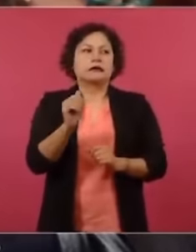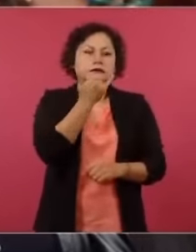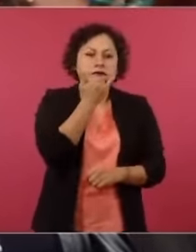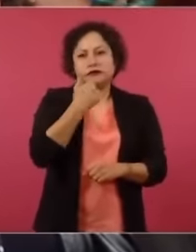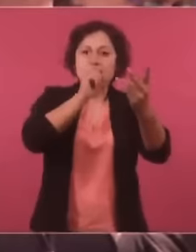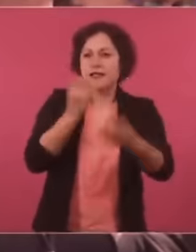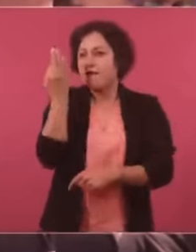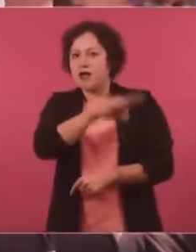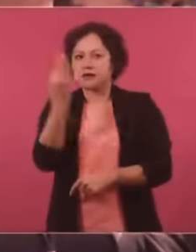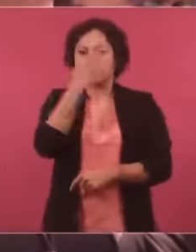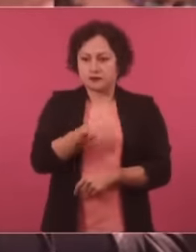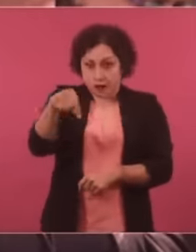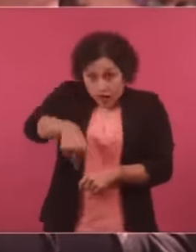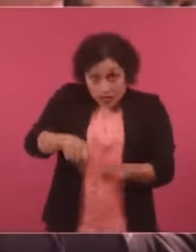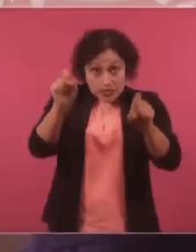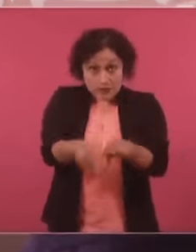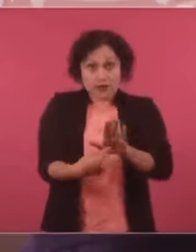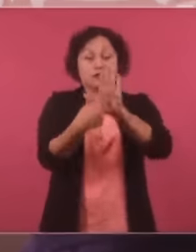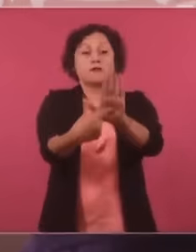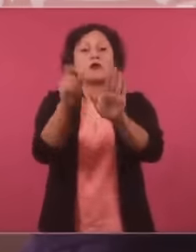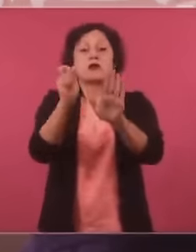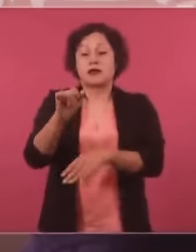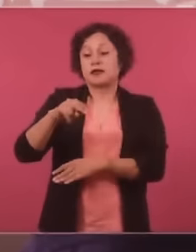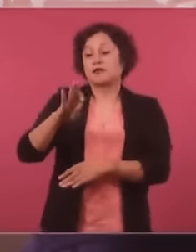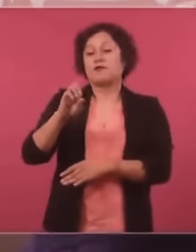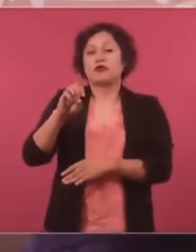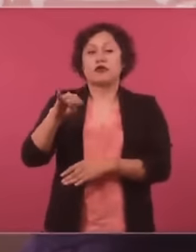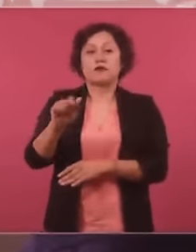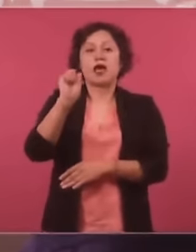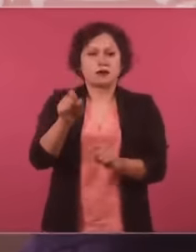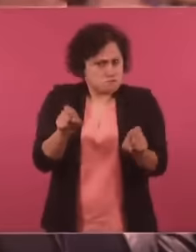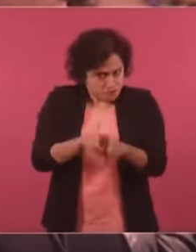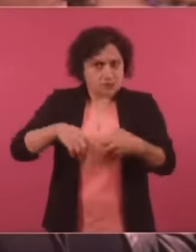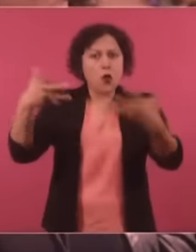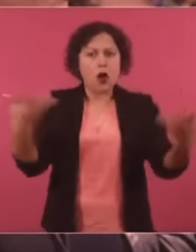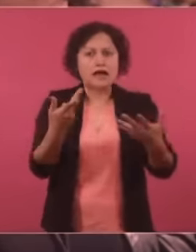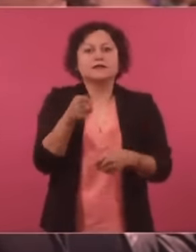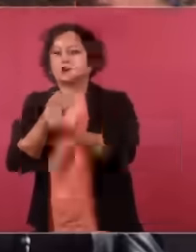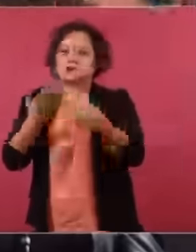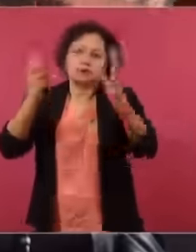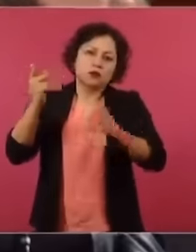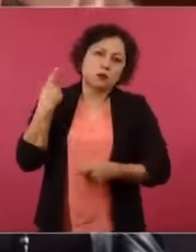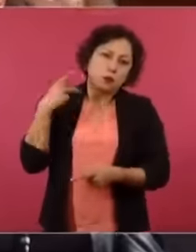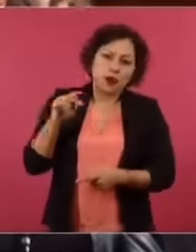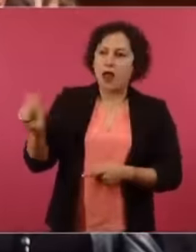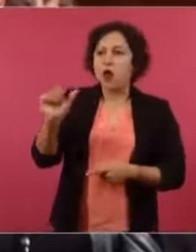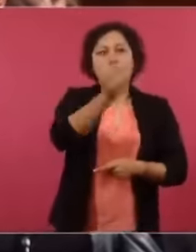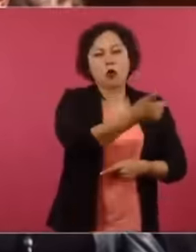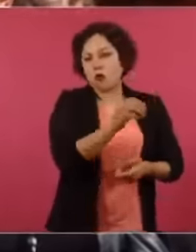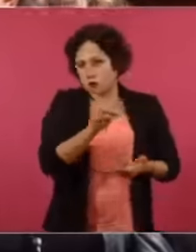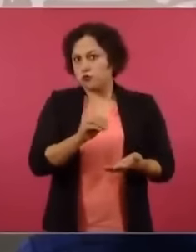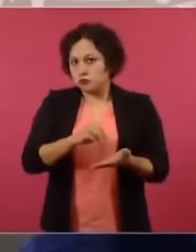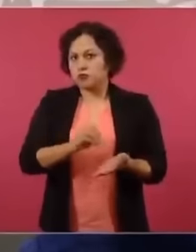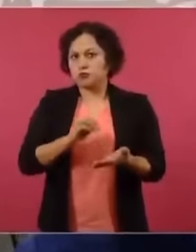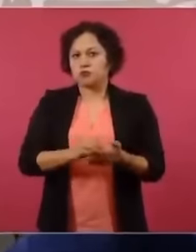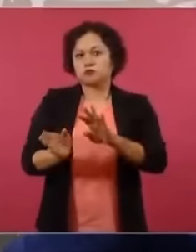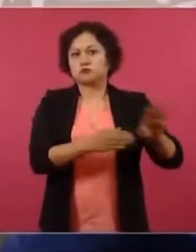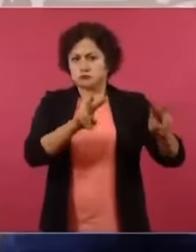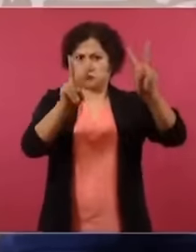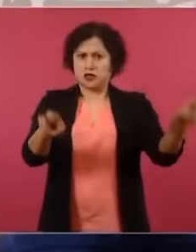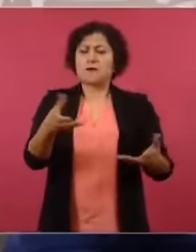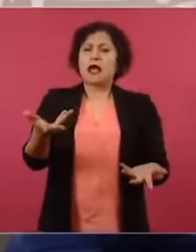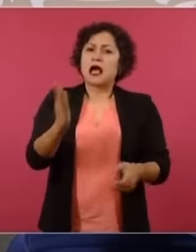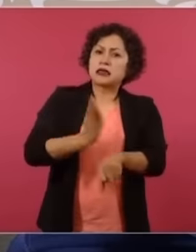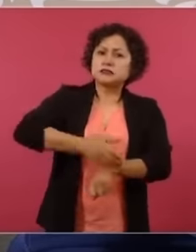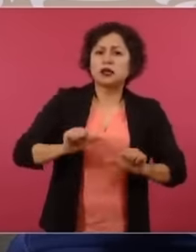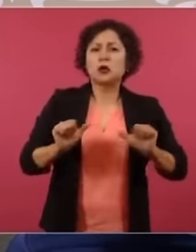Porque sus mentiras no las ve. Así como ponen aquí ese de la infodemia. De verdad deberían de poner, hacer una infodemia, pero de lo que miente el gobierno. Pero bueno, primero hablemos de impunidad. Si usted quiere decirme algo de lo que